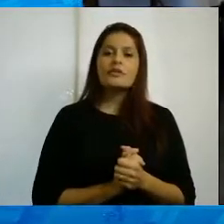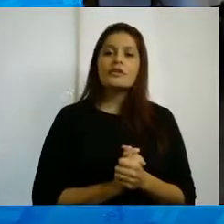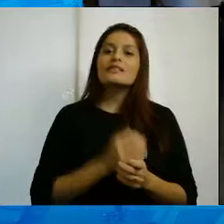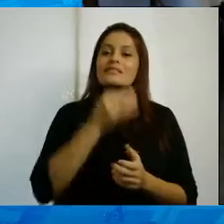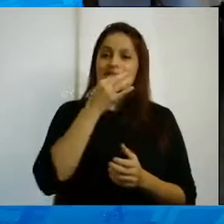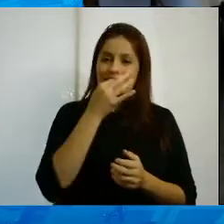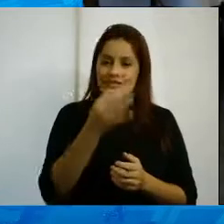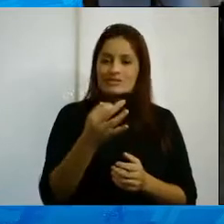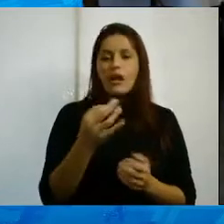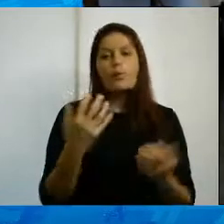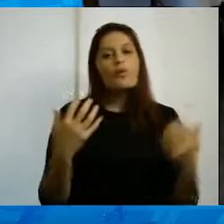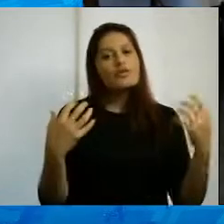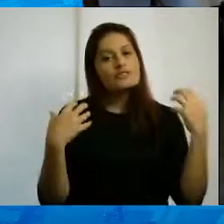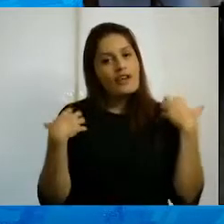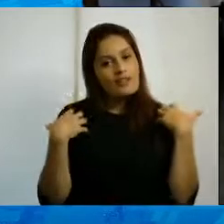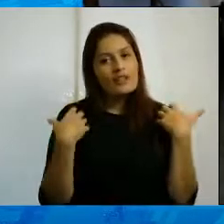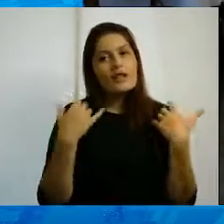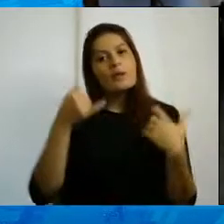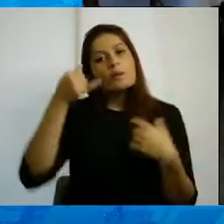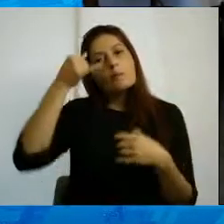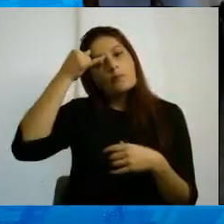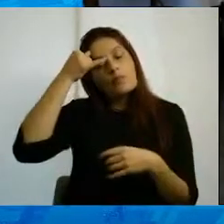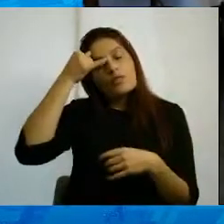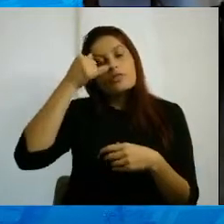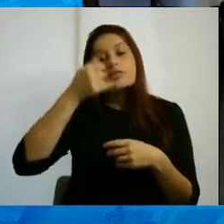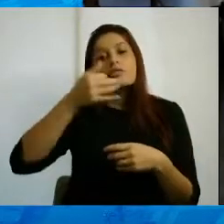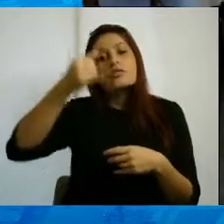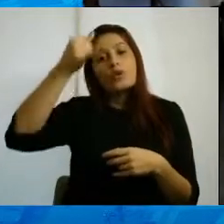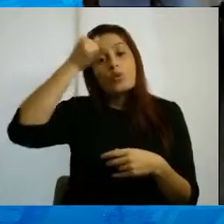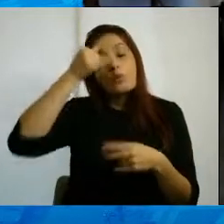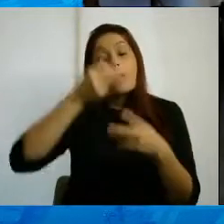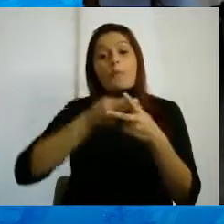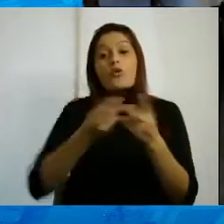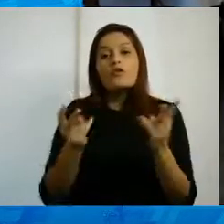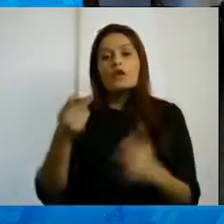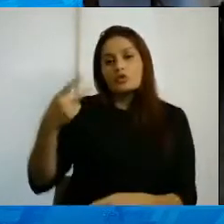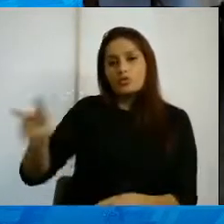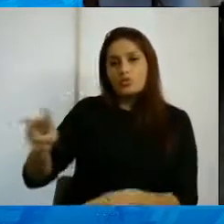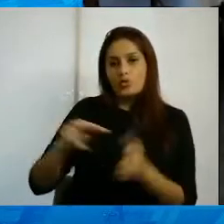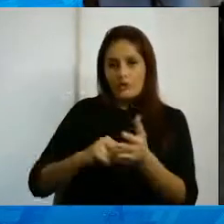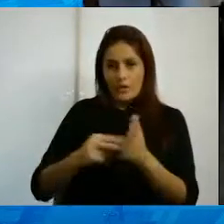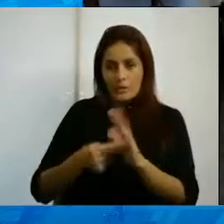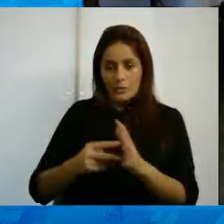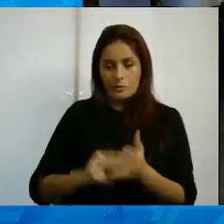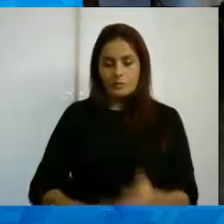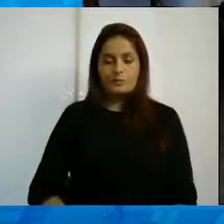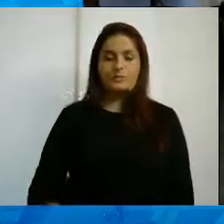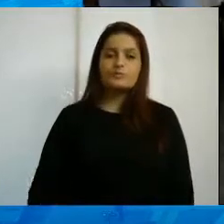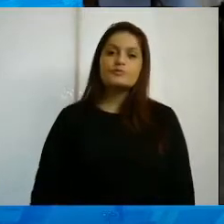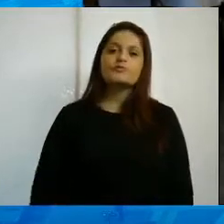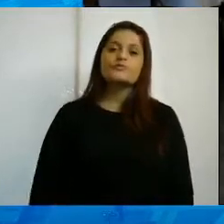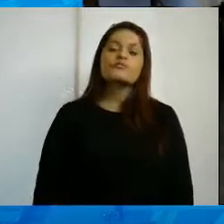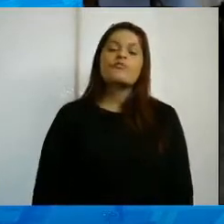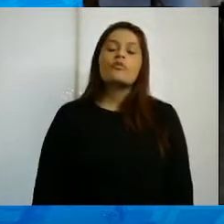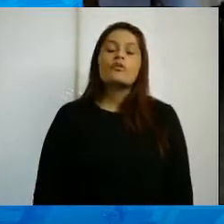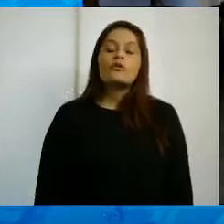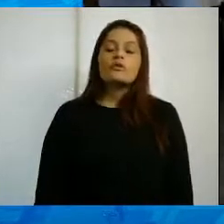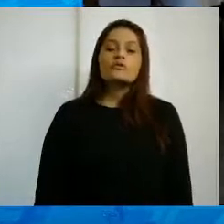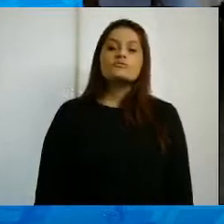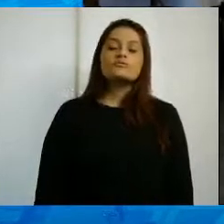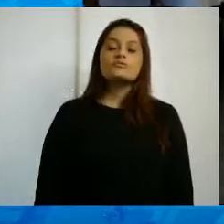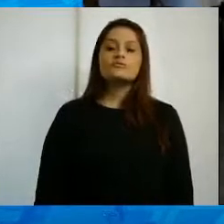reconocen también la responsabilidad y de hecho pidieron disculpas públicas por esa situación. En relación a temas